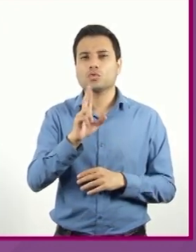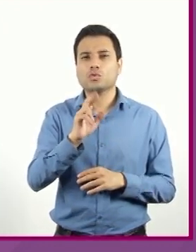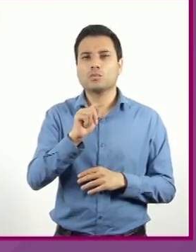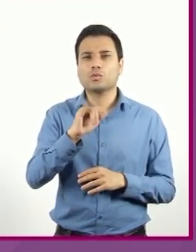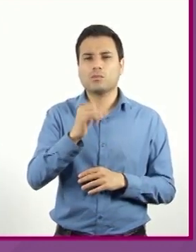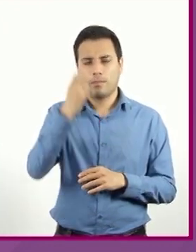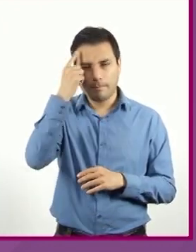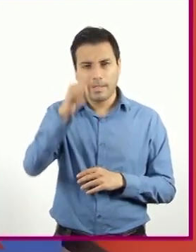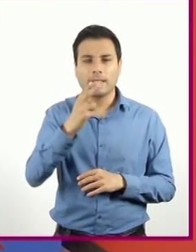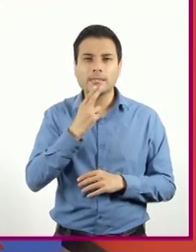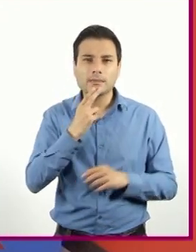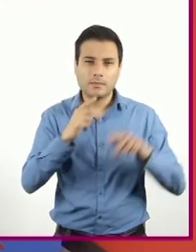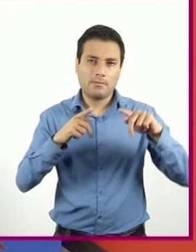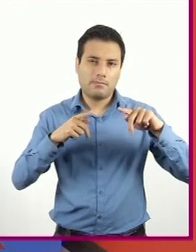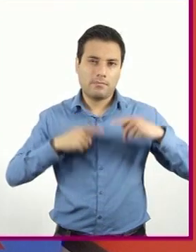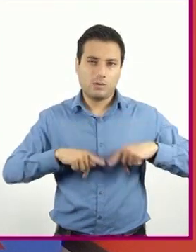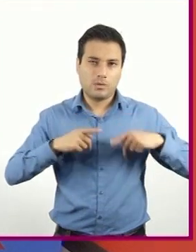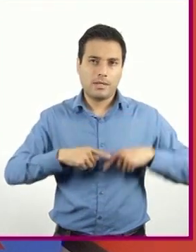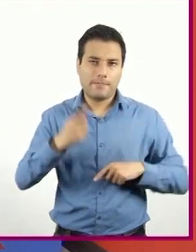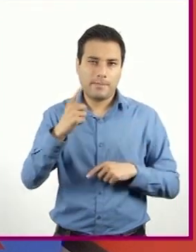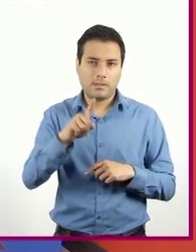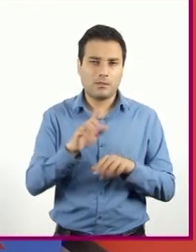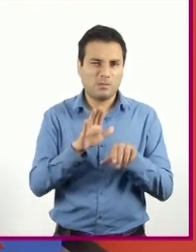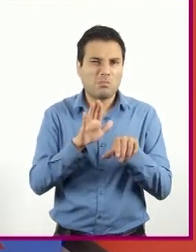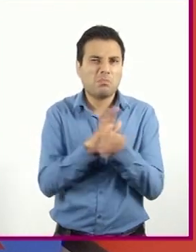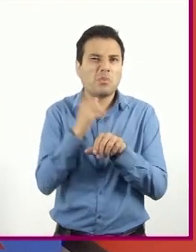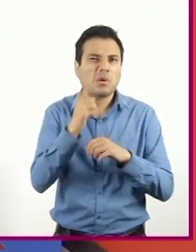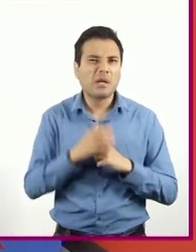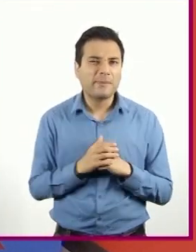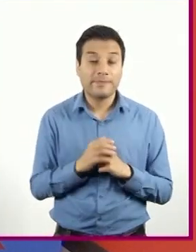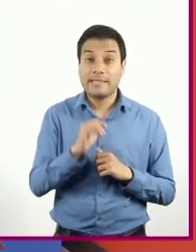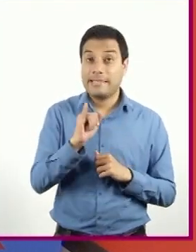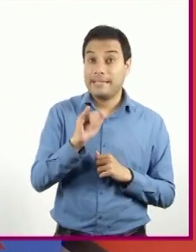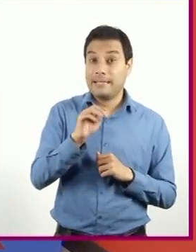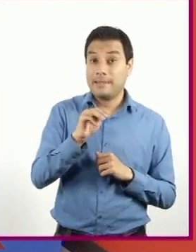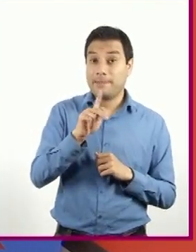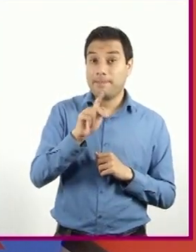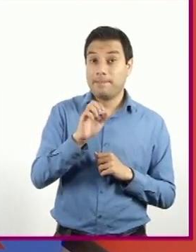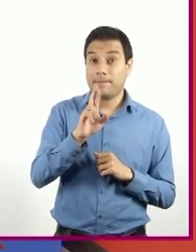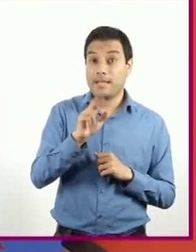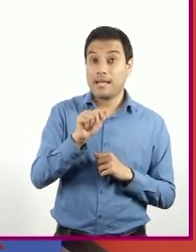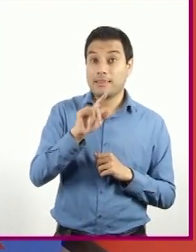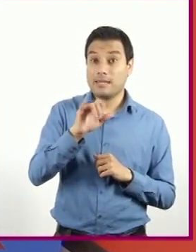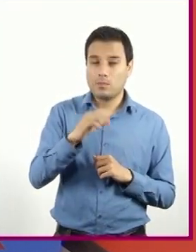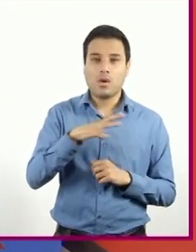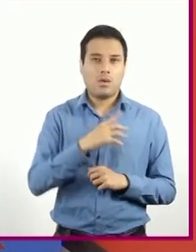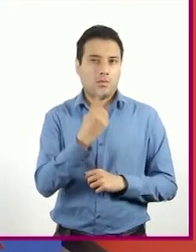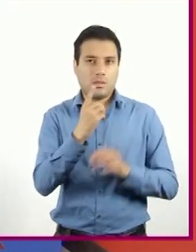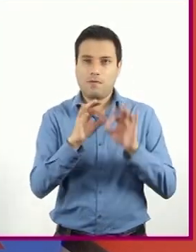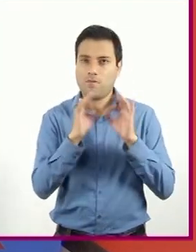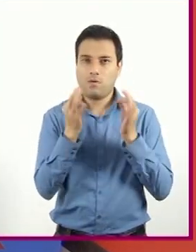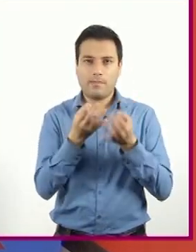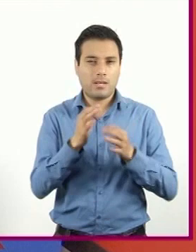mandato. Esto se debe a que el imperativo solo tiene una forma para la segunda persona